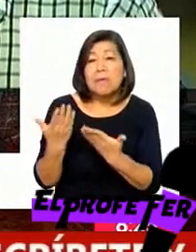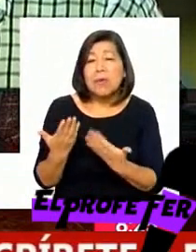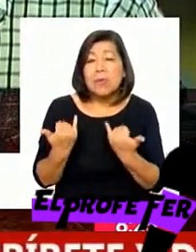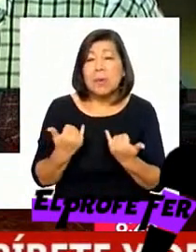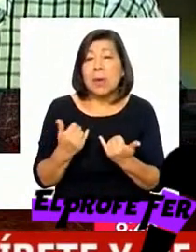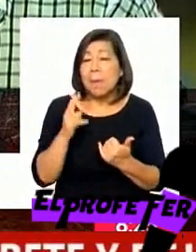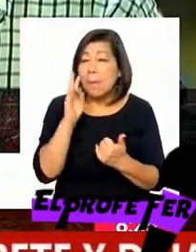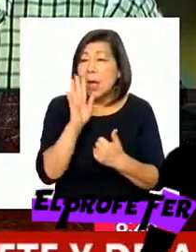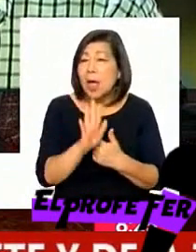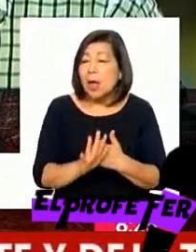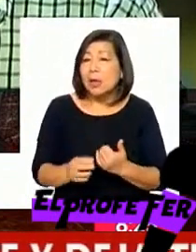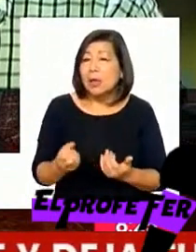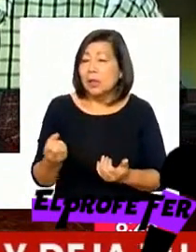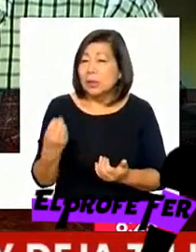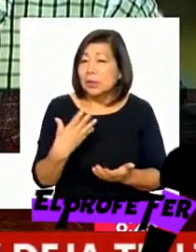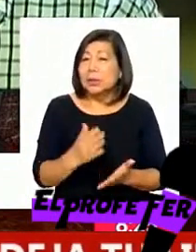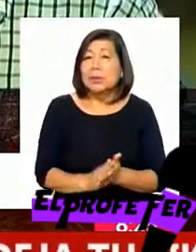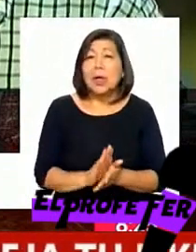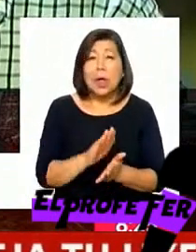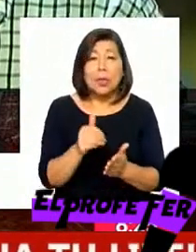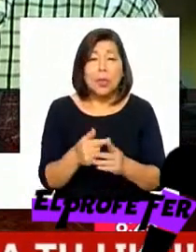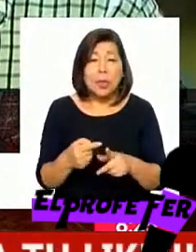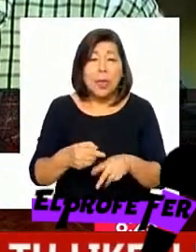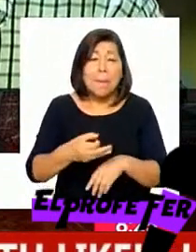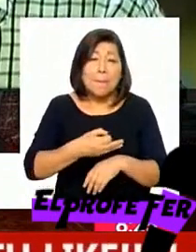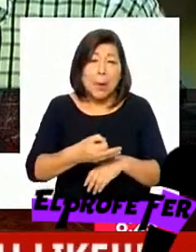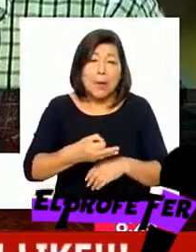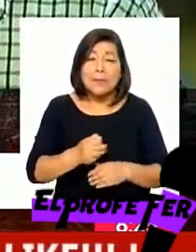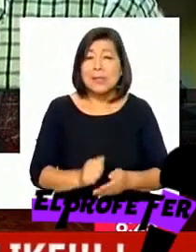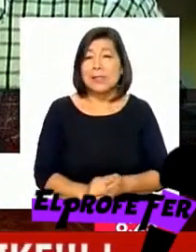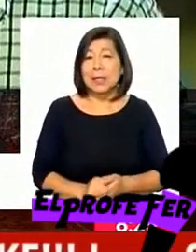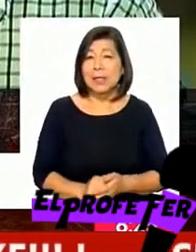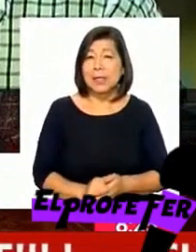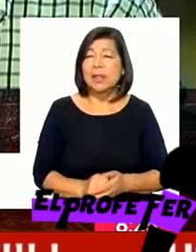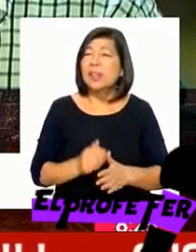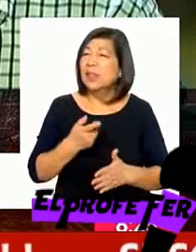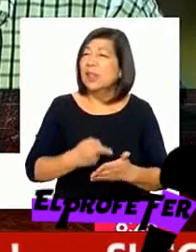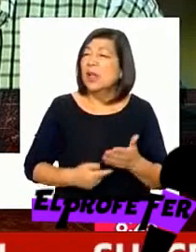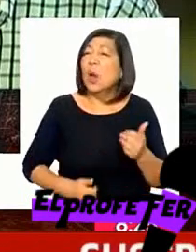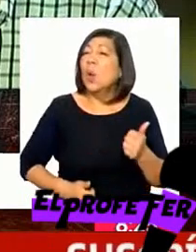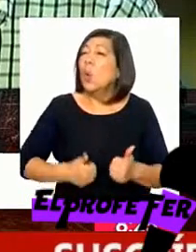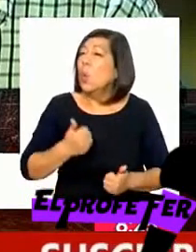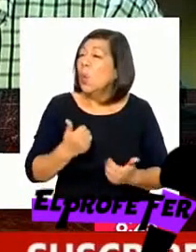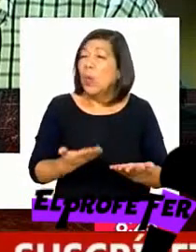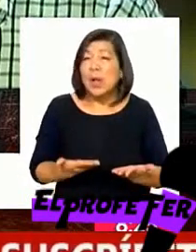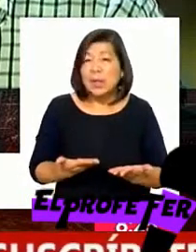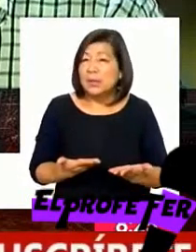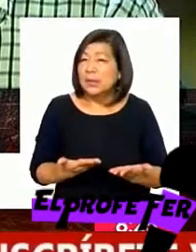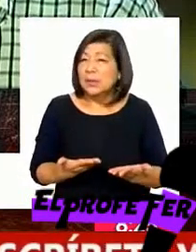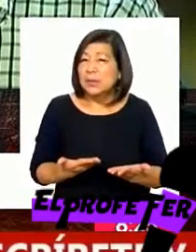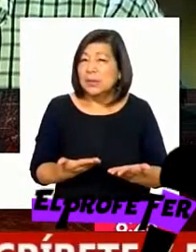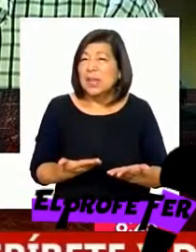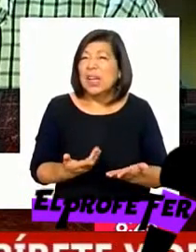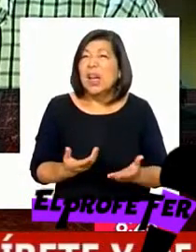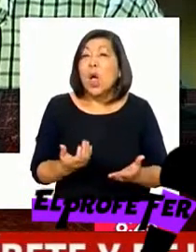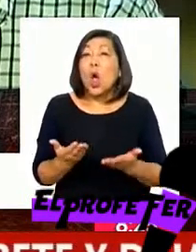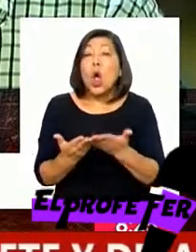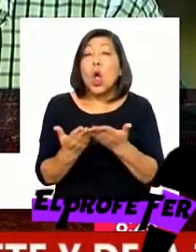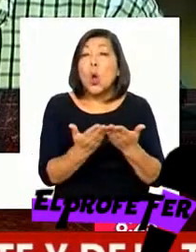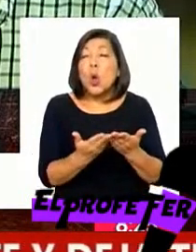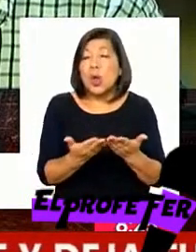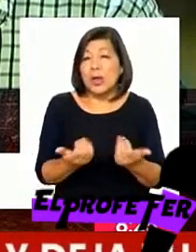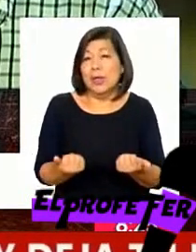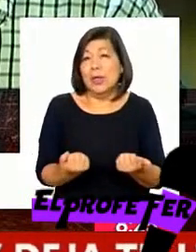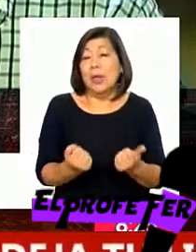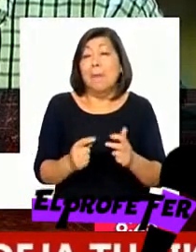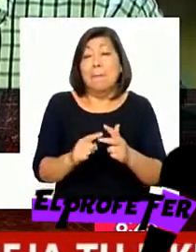información a nivel nacional, nos están viendo en todas las regiones del país, sobre cuáles son las instituciones